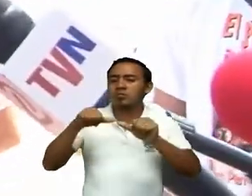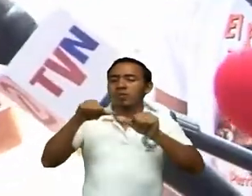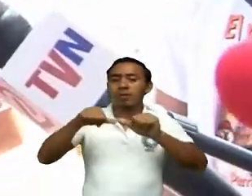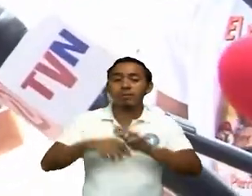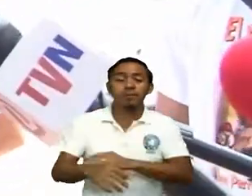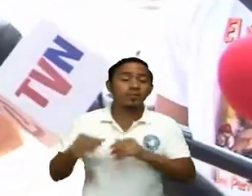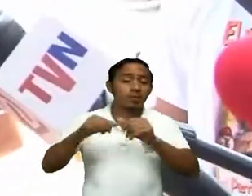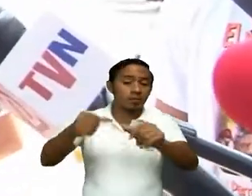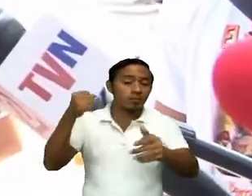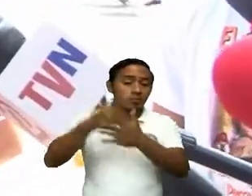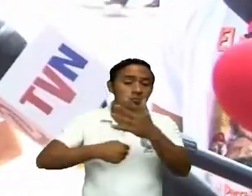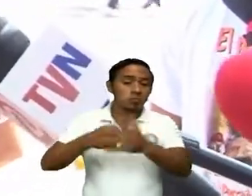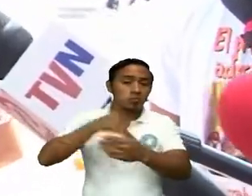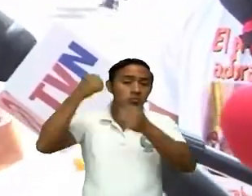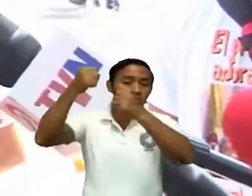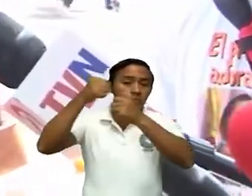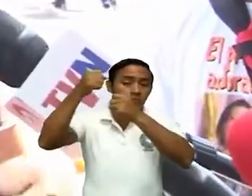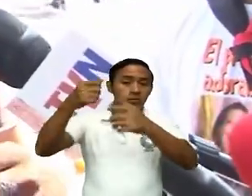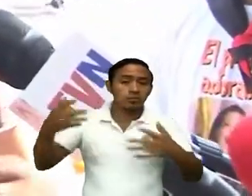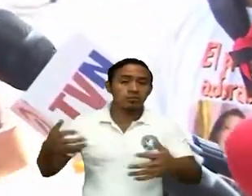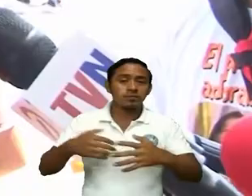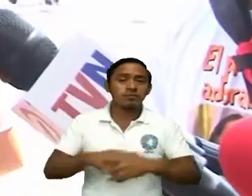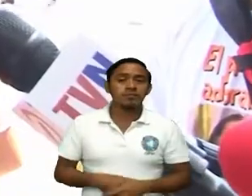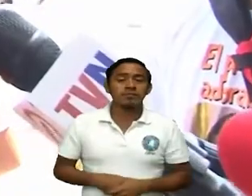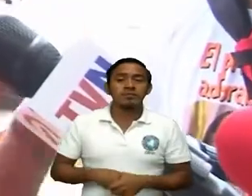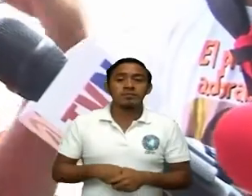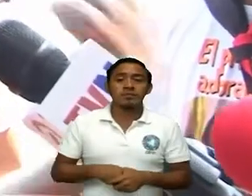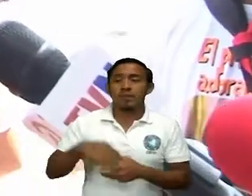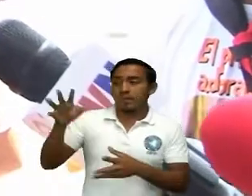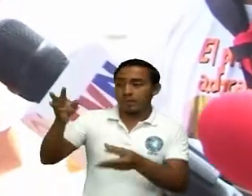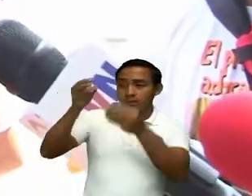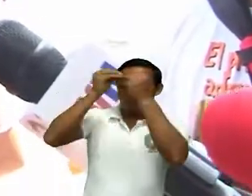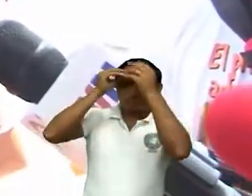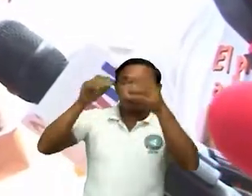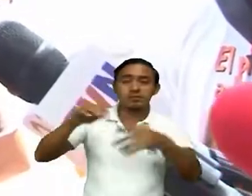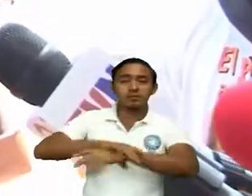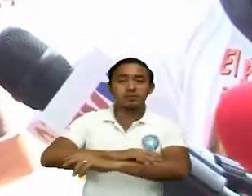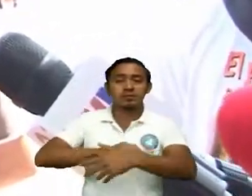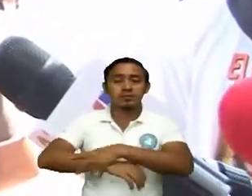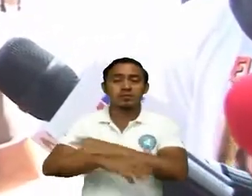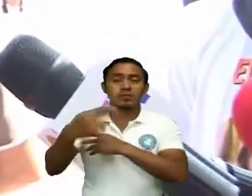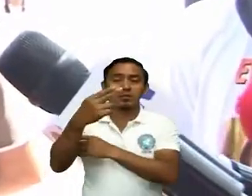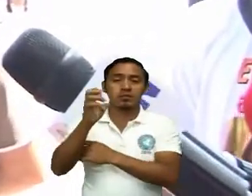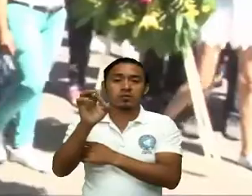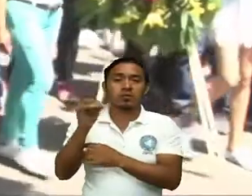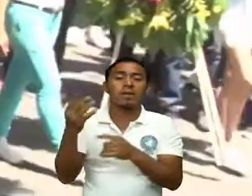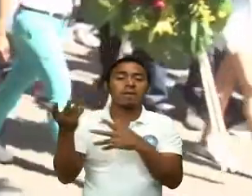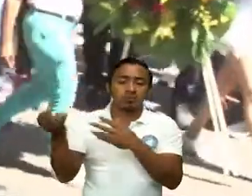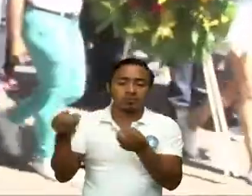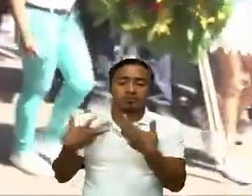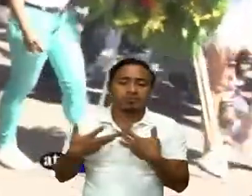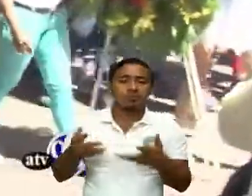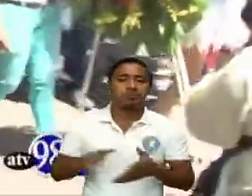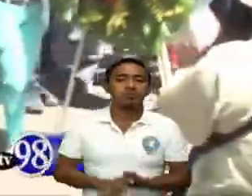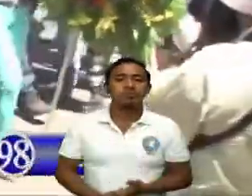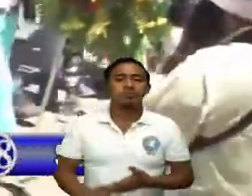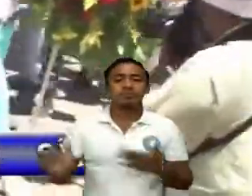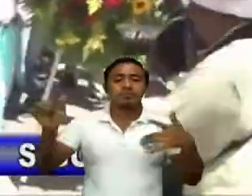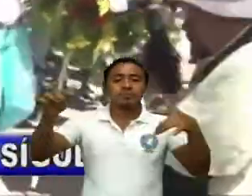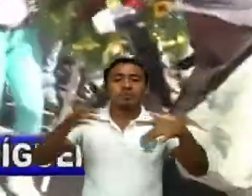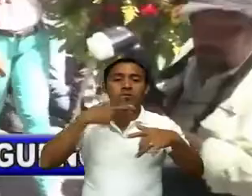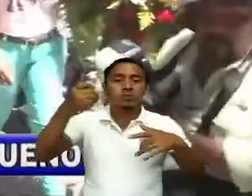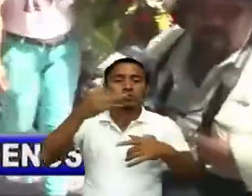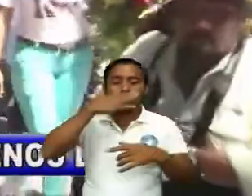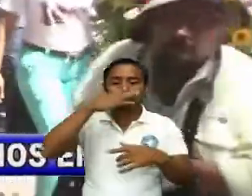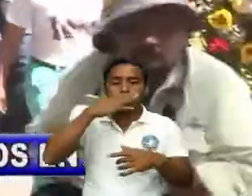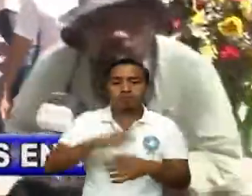Seguir luchando y seguir el legado que nuestros héroes y mártires nos dejaron a nosotros. La Juventud Sandinista 19